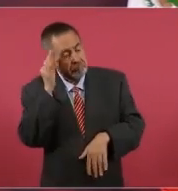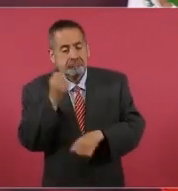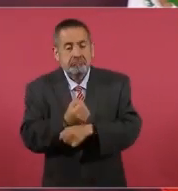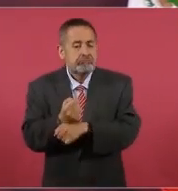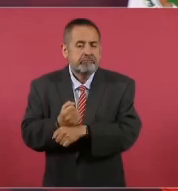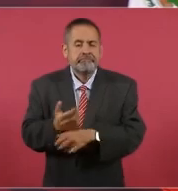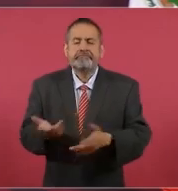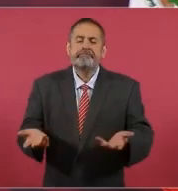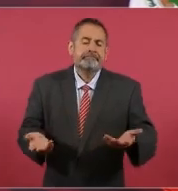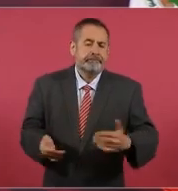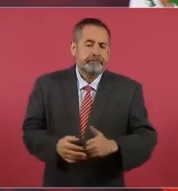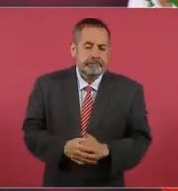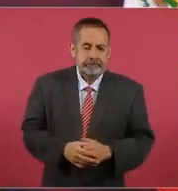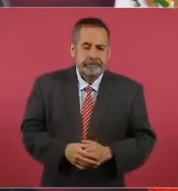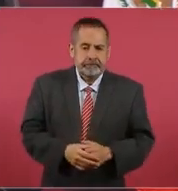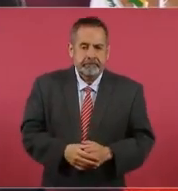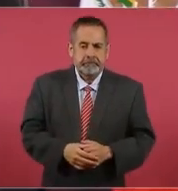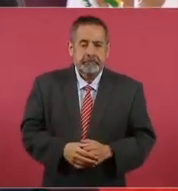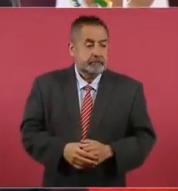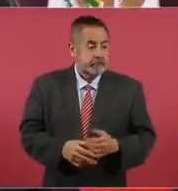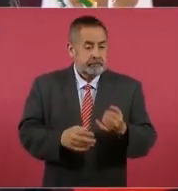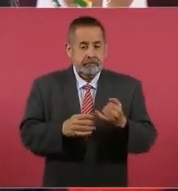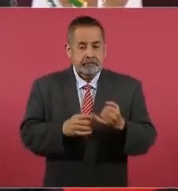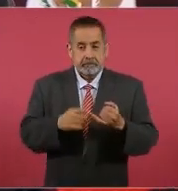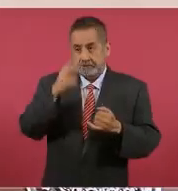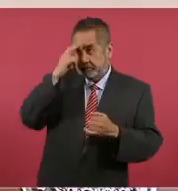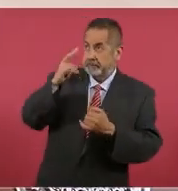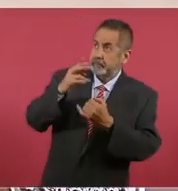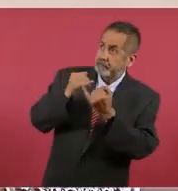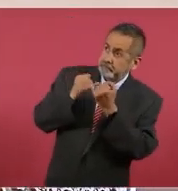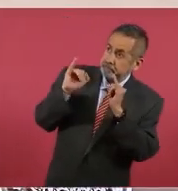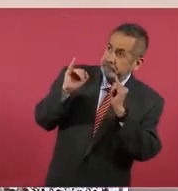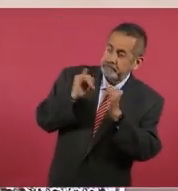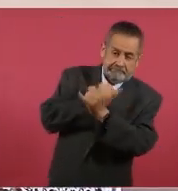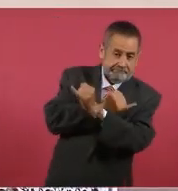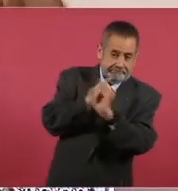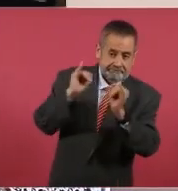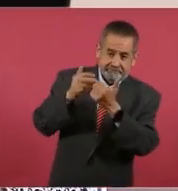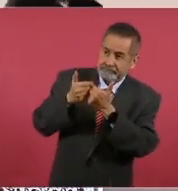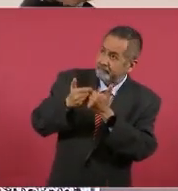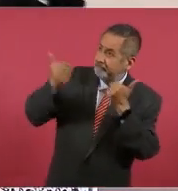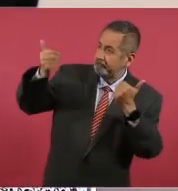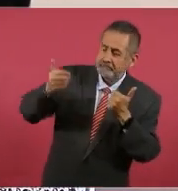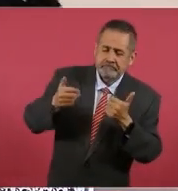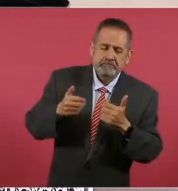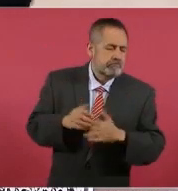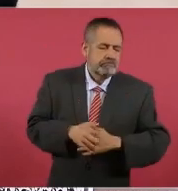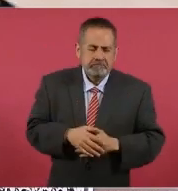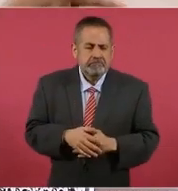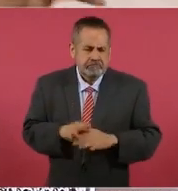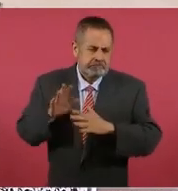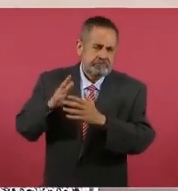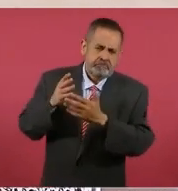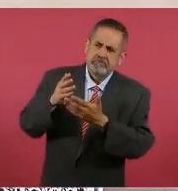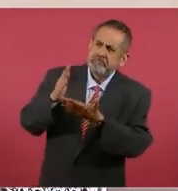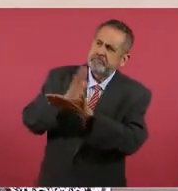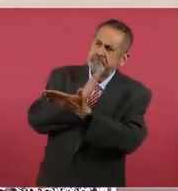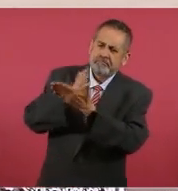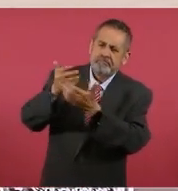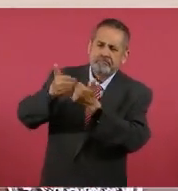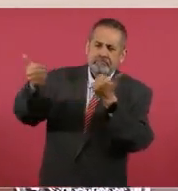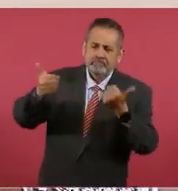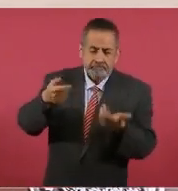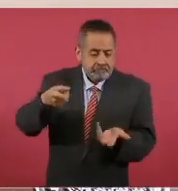ni con la independencia política de México. Logramos ser un país independiente, pero la